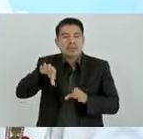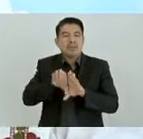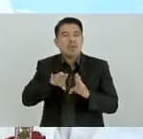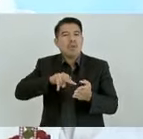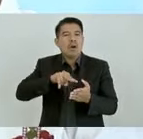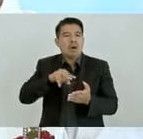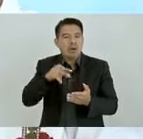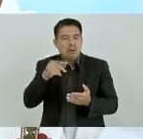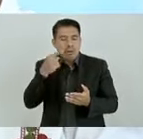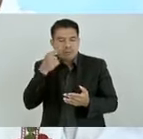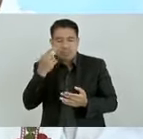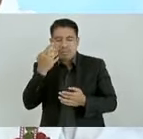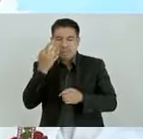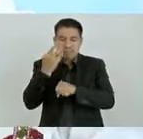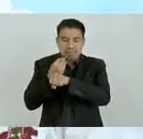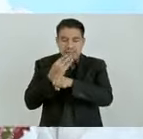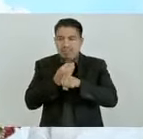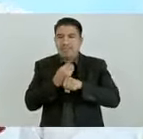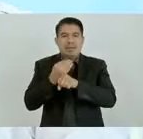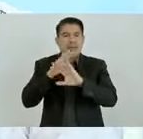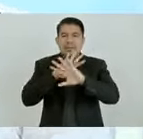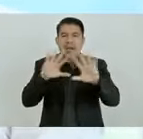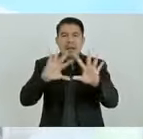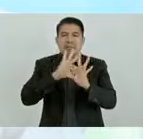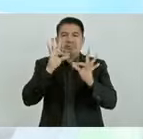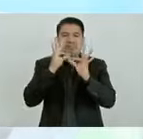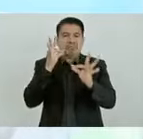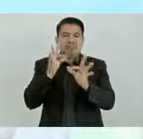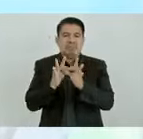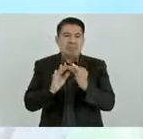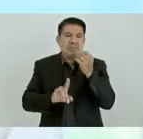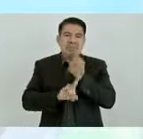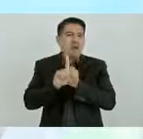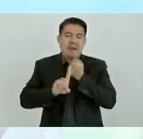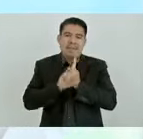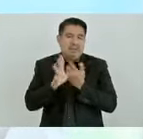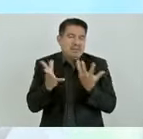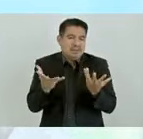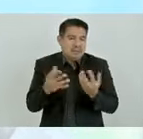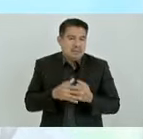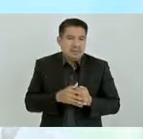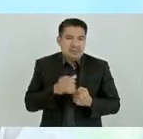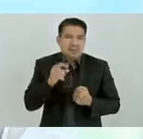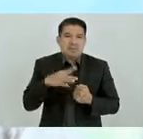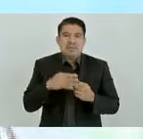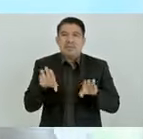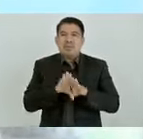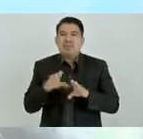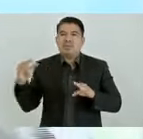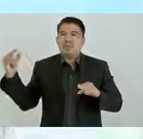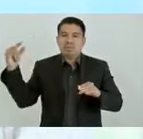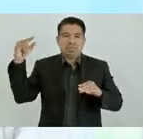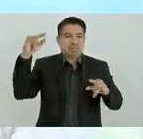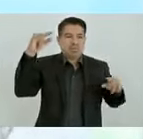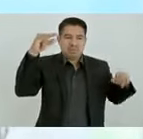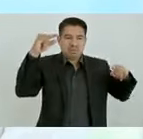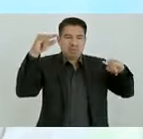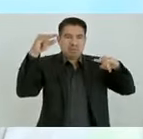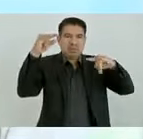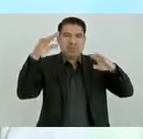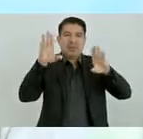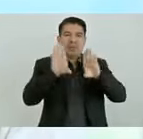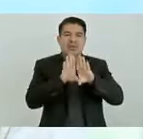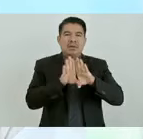se resolvió el problema de el manejo del espacio aéreo. Ahora, con